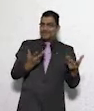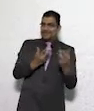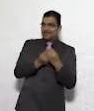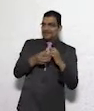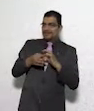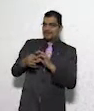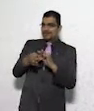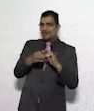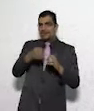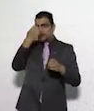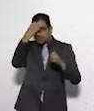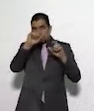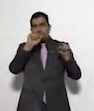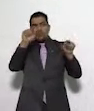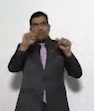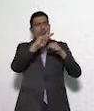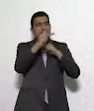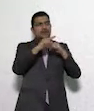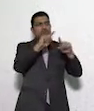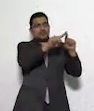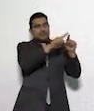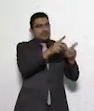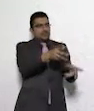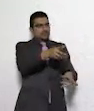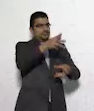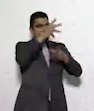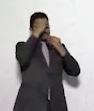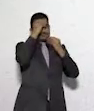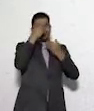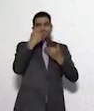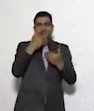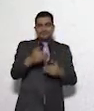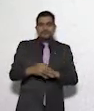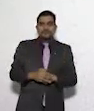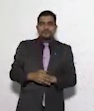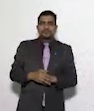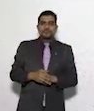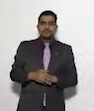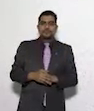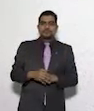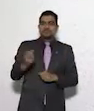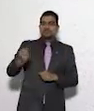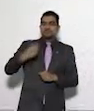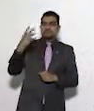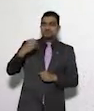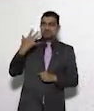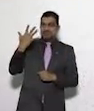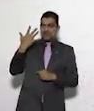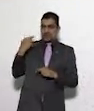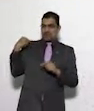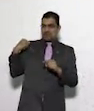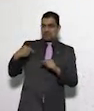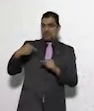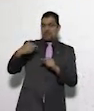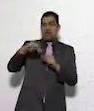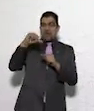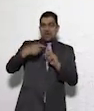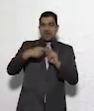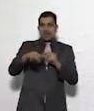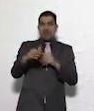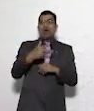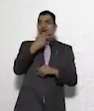de experiencias de otras latitudes. Durante 5 jornadas que comienzan el día de hoy,